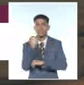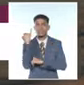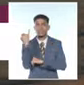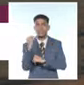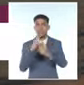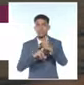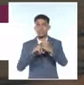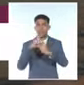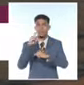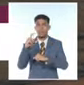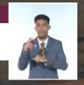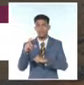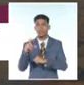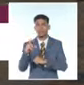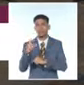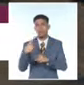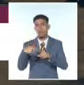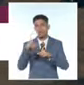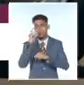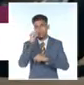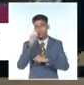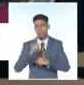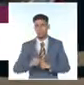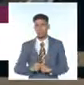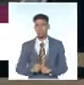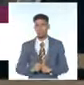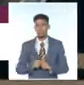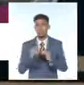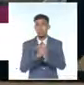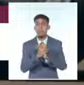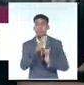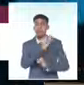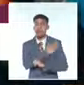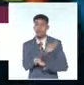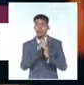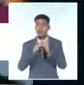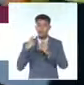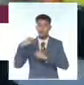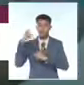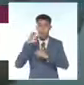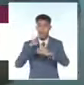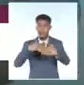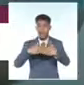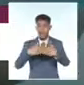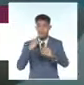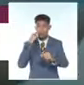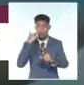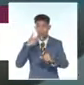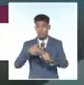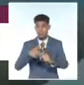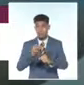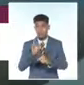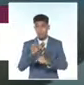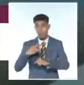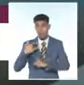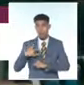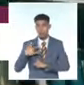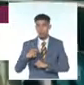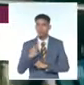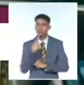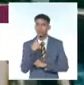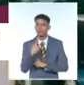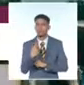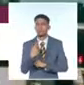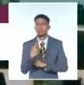Partido Comunista, Jorge Kreines. En marzo pasado, la empresa Yacimientos Petrolíferos Fiscales de Argentina comunicó a